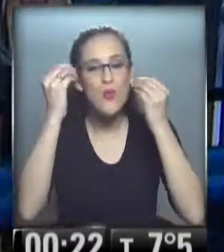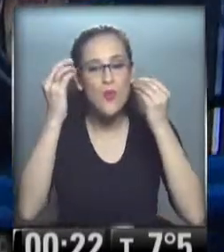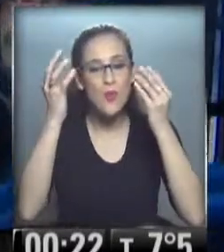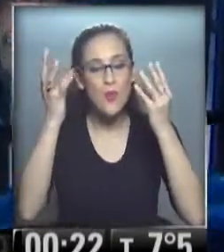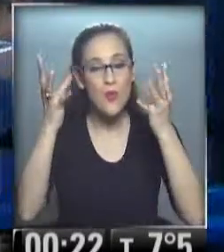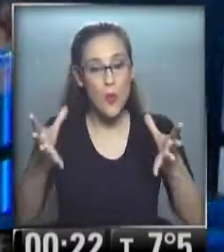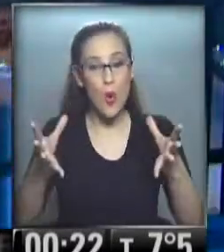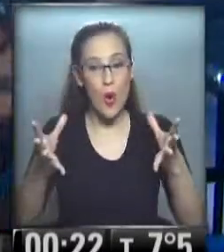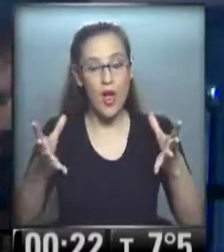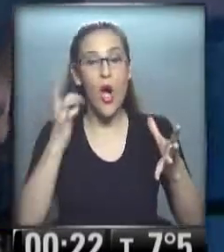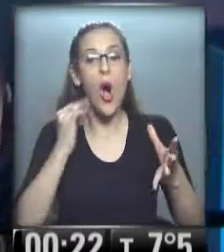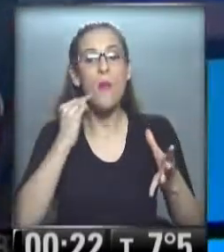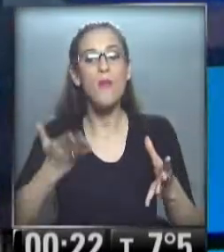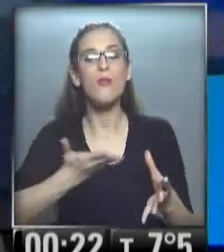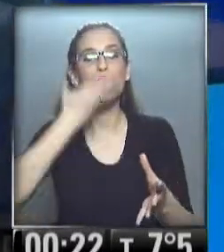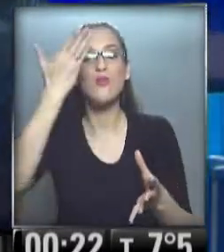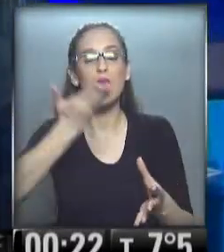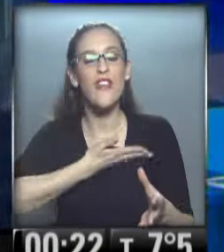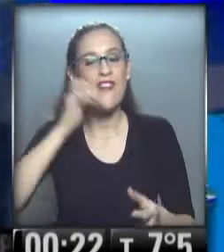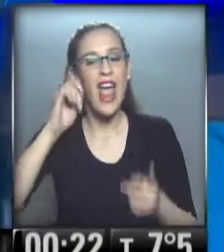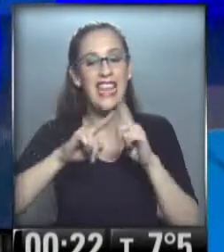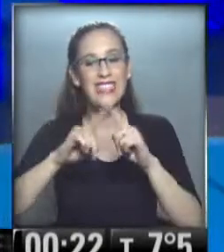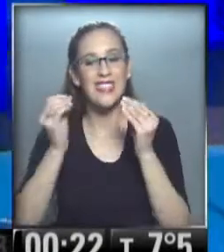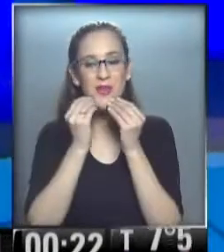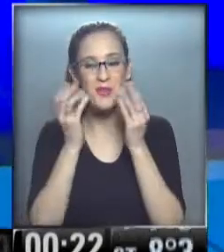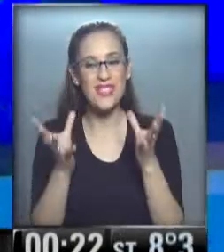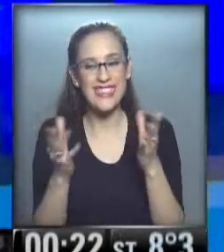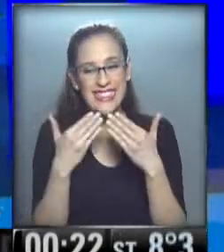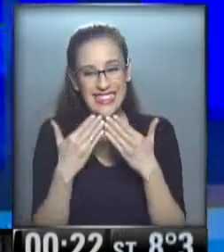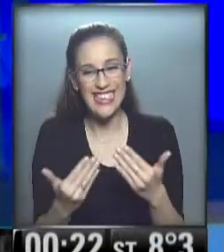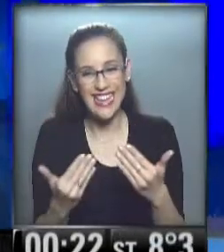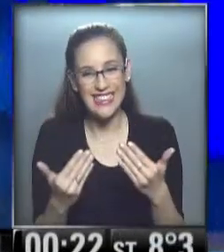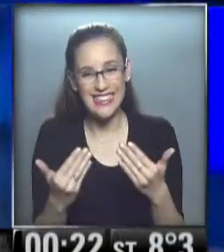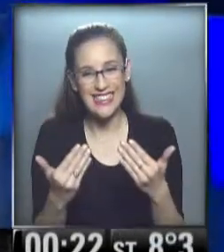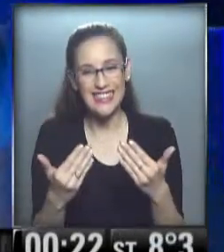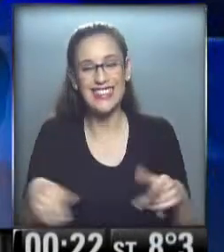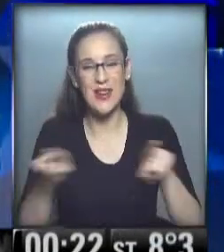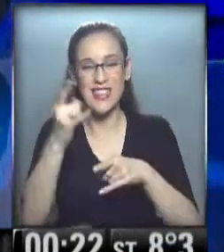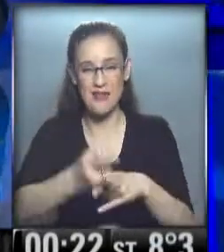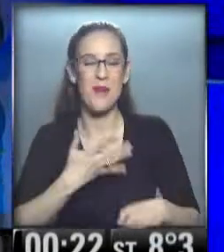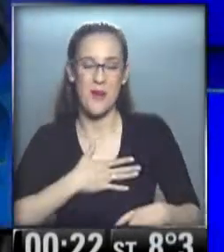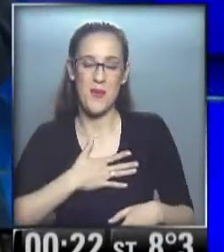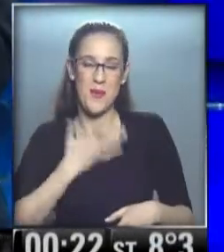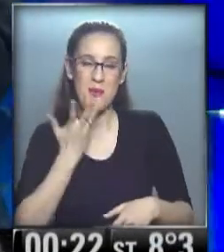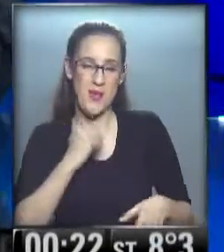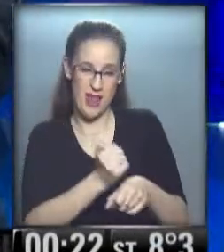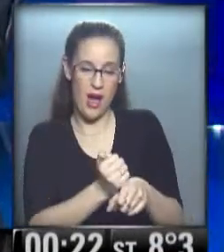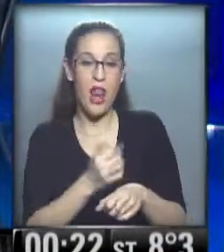querido locutor gracias pablo oeste como siempre un bucle